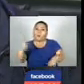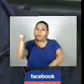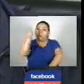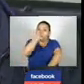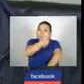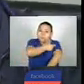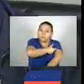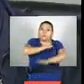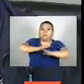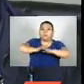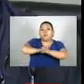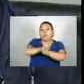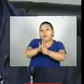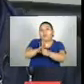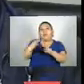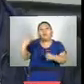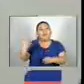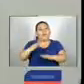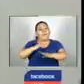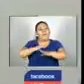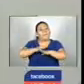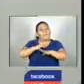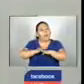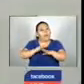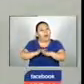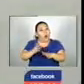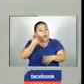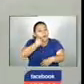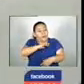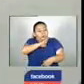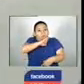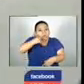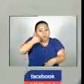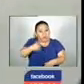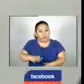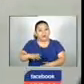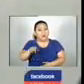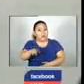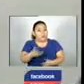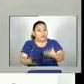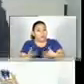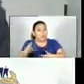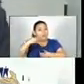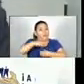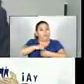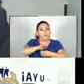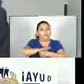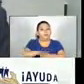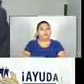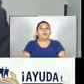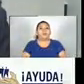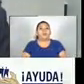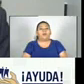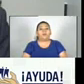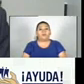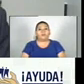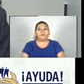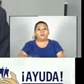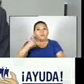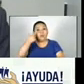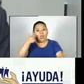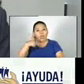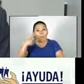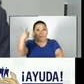fármaco anti-COVID es prevenir una complicación del cuadro clínico en caso de estar contagiado. Si se logra una